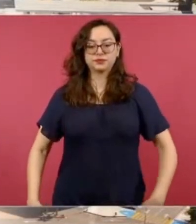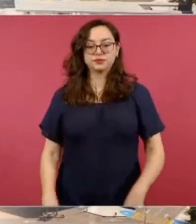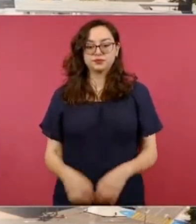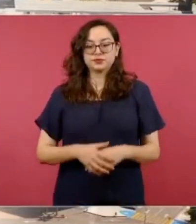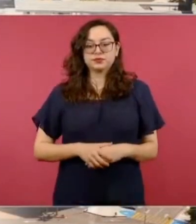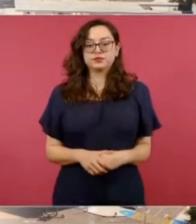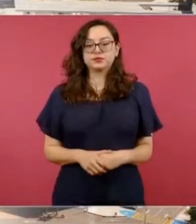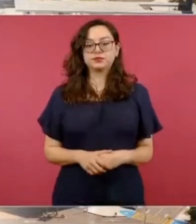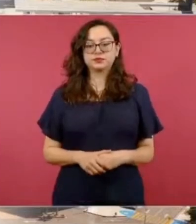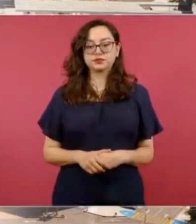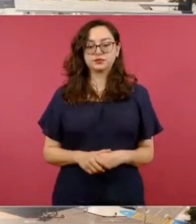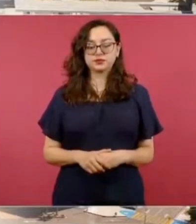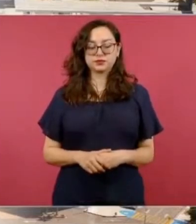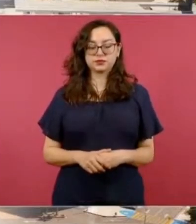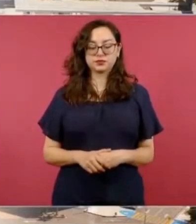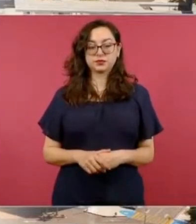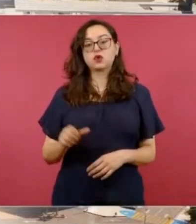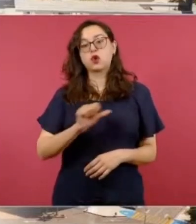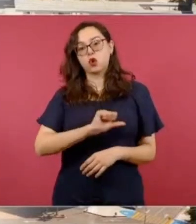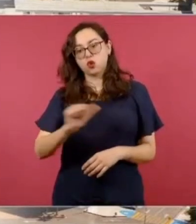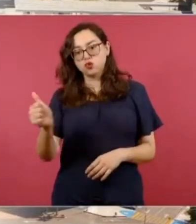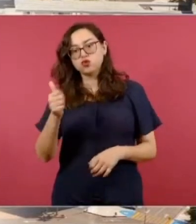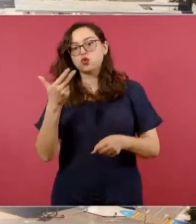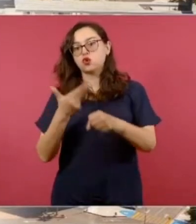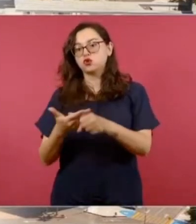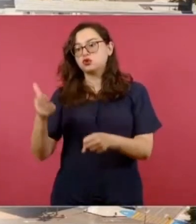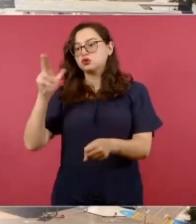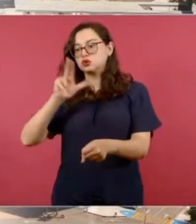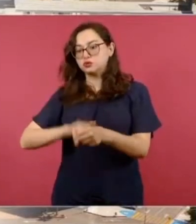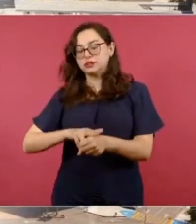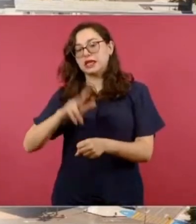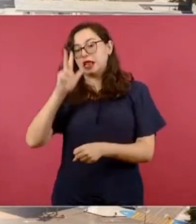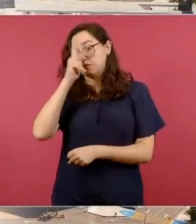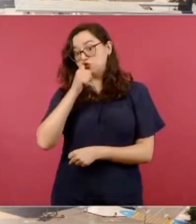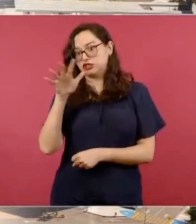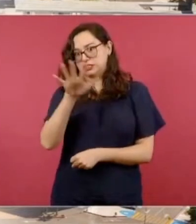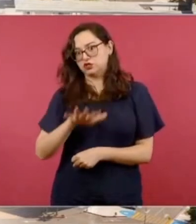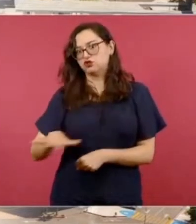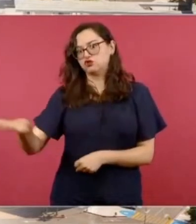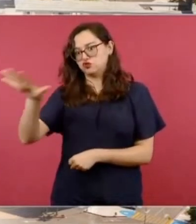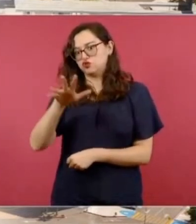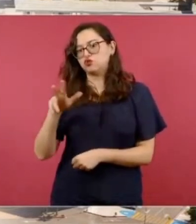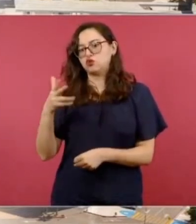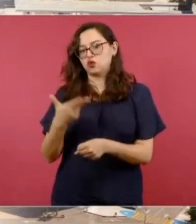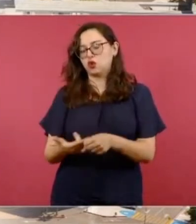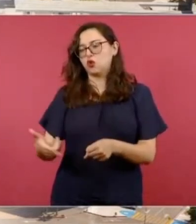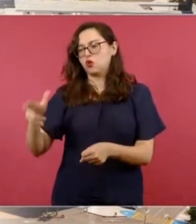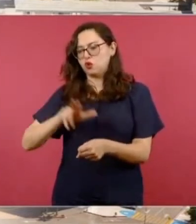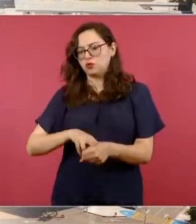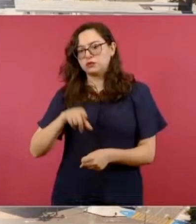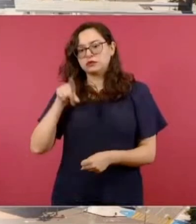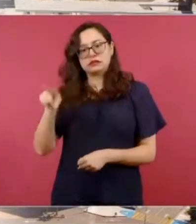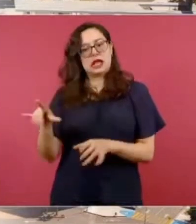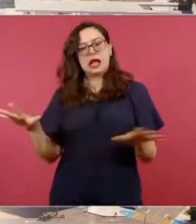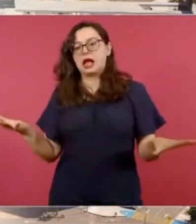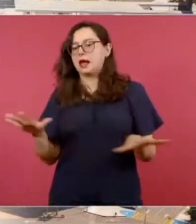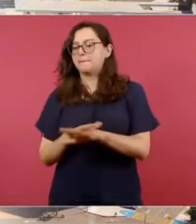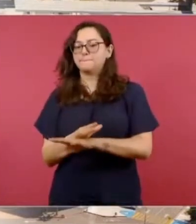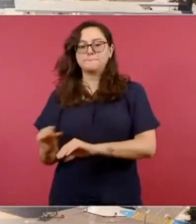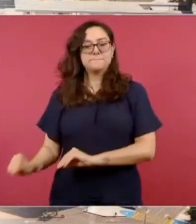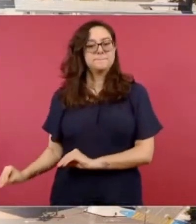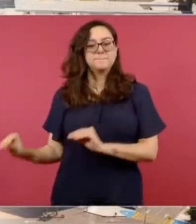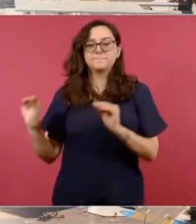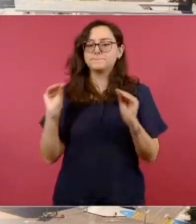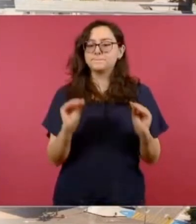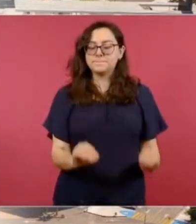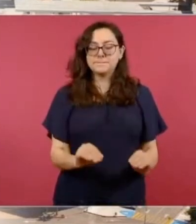antiguo Hospital General de Hermosillo. Este hospital también fue la sustitución, inició en